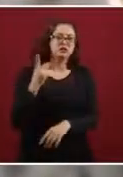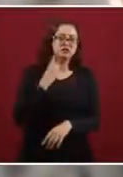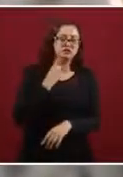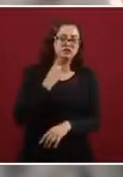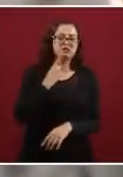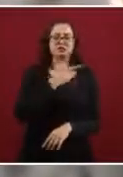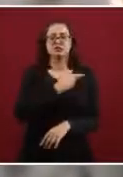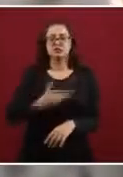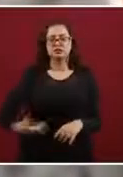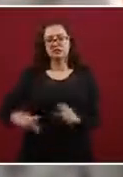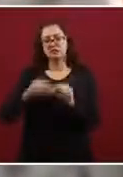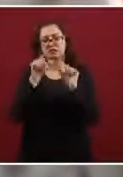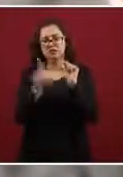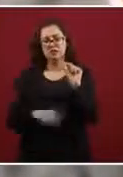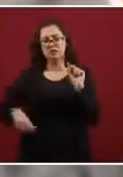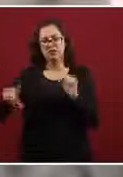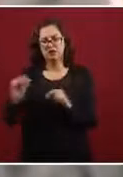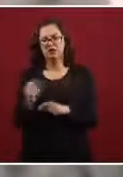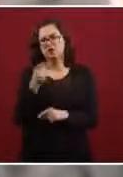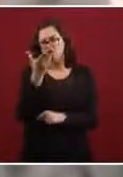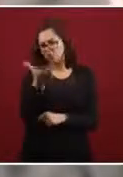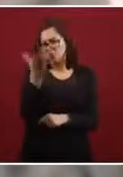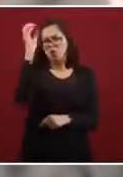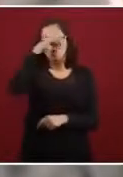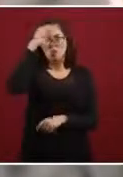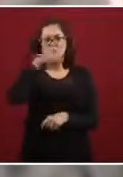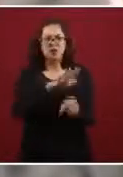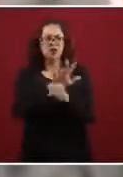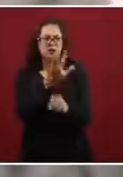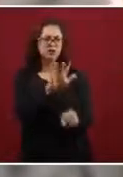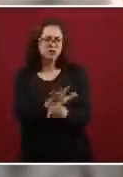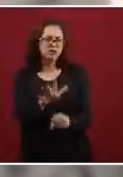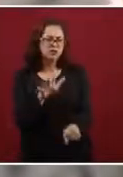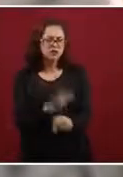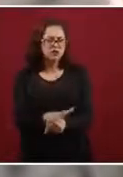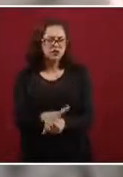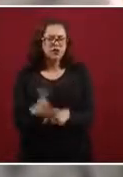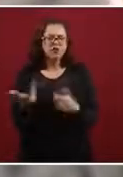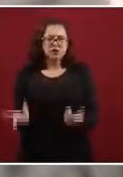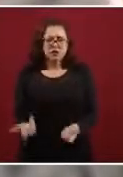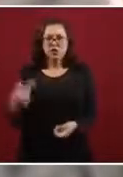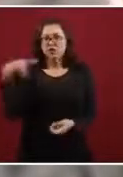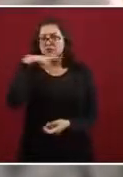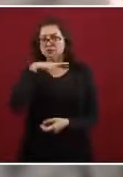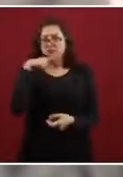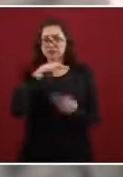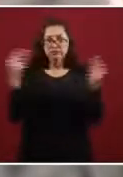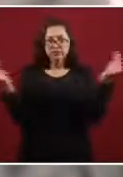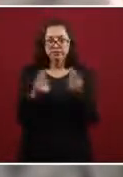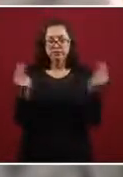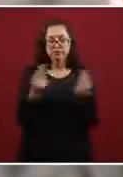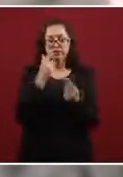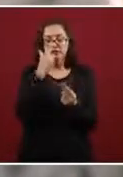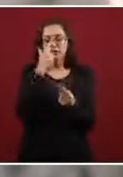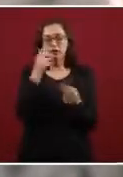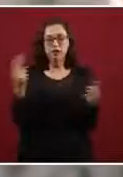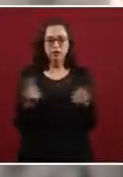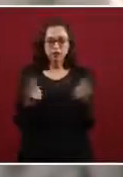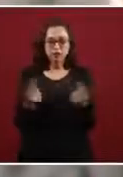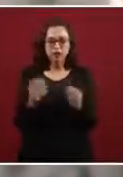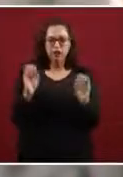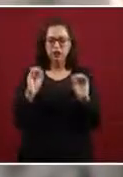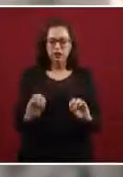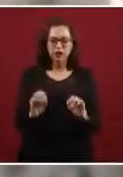Poder Federal. Quisiera saber su opinión. ¿Esto qué tanto, digamos, apremia o hace que aumente los compromisos de la